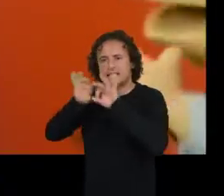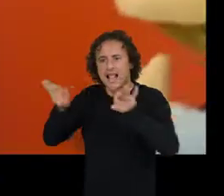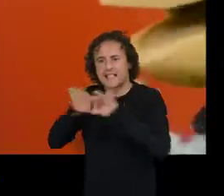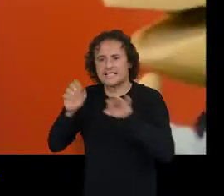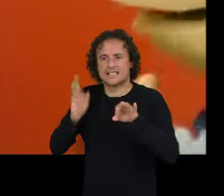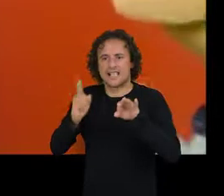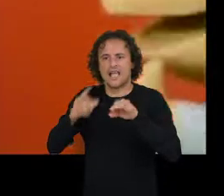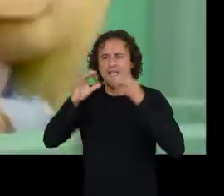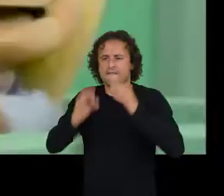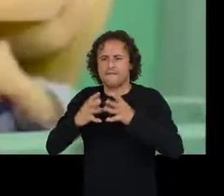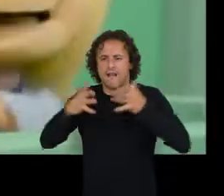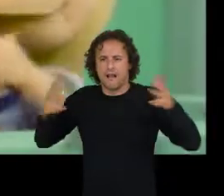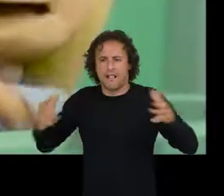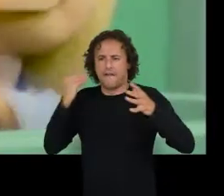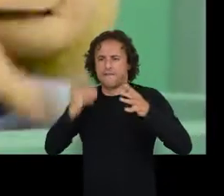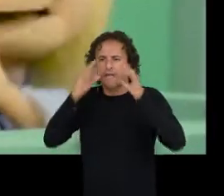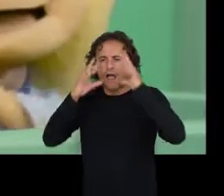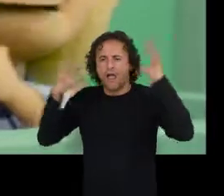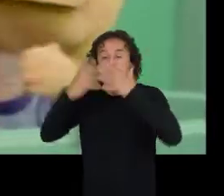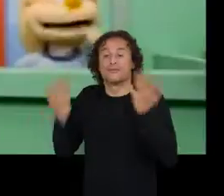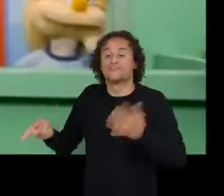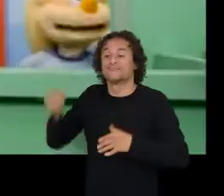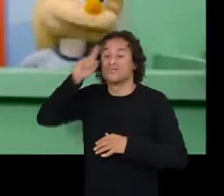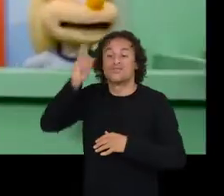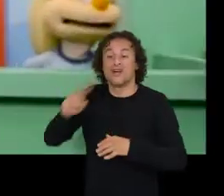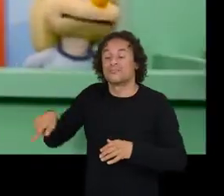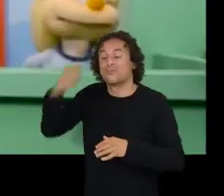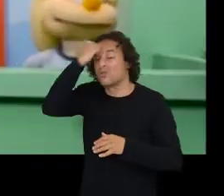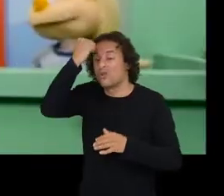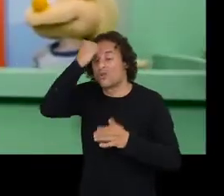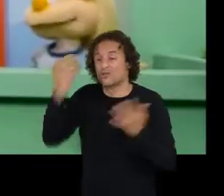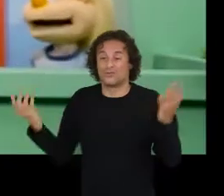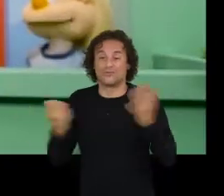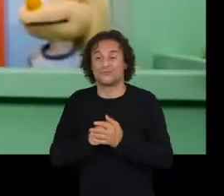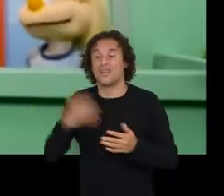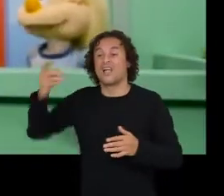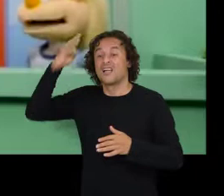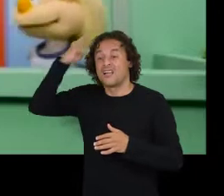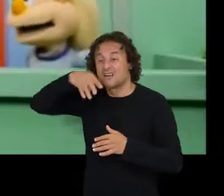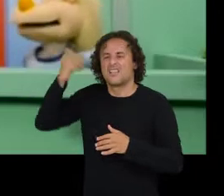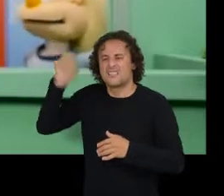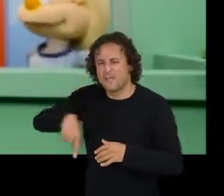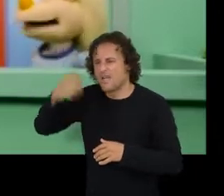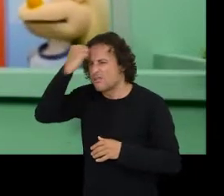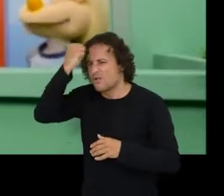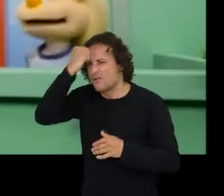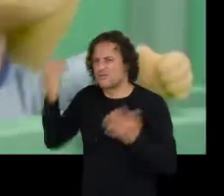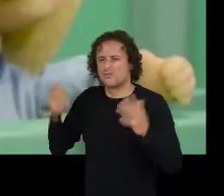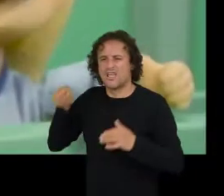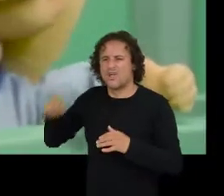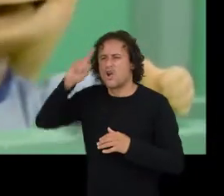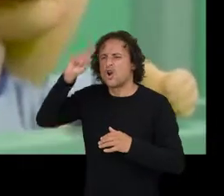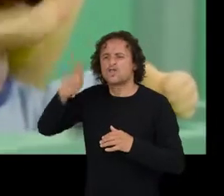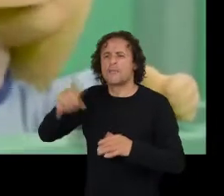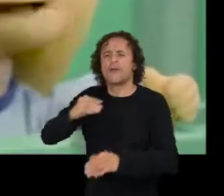gordísima, riquísima, pero el non sabe imaginar cousas. É un papón. E Carlos é outro papón. Tampouco sabe